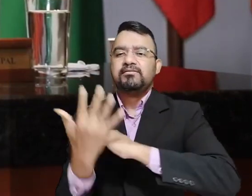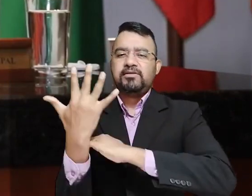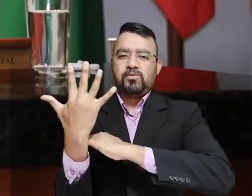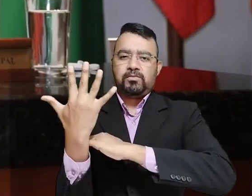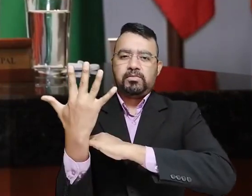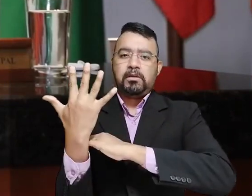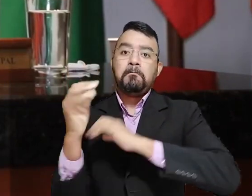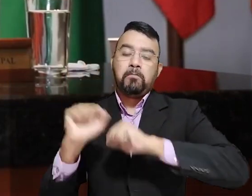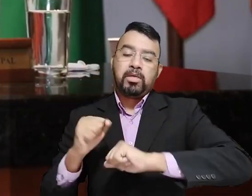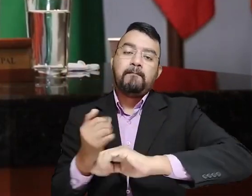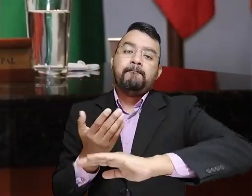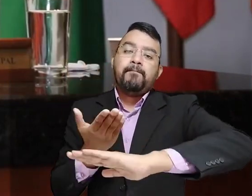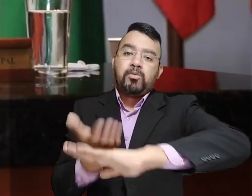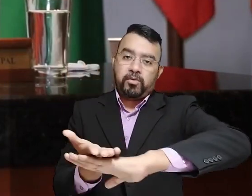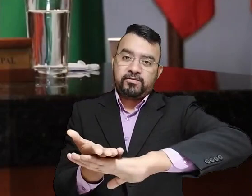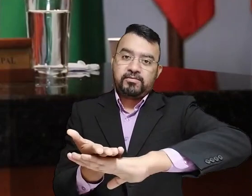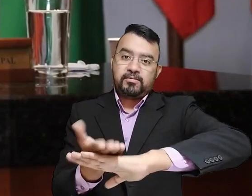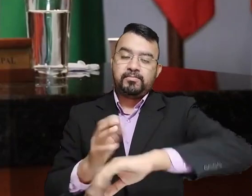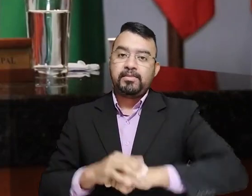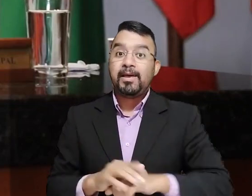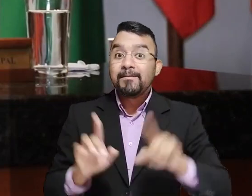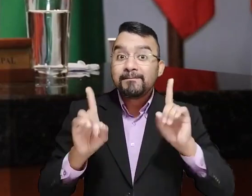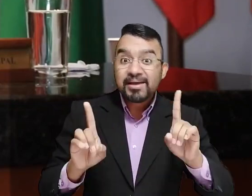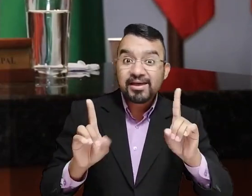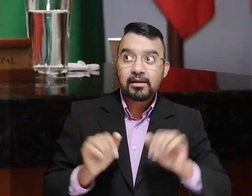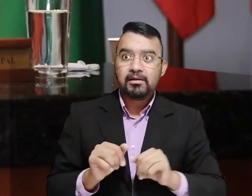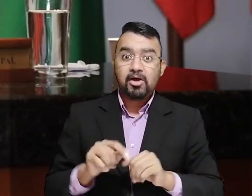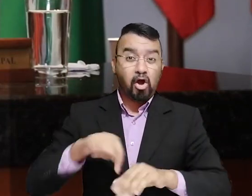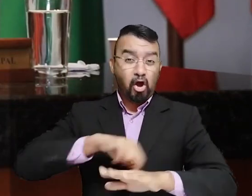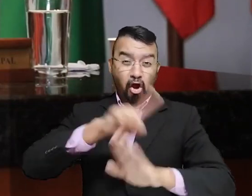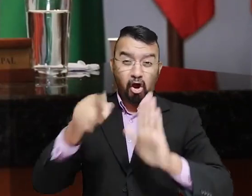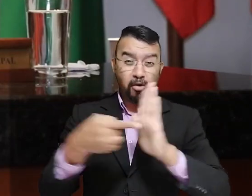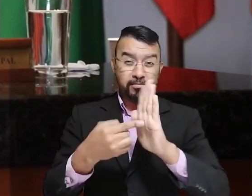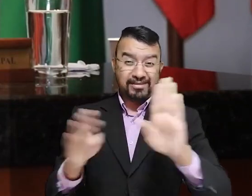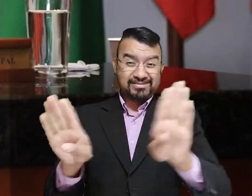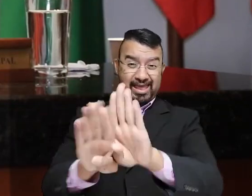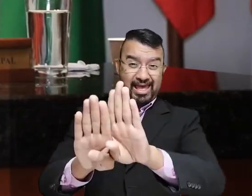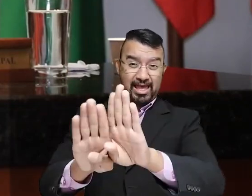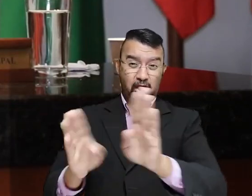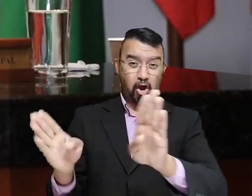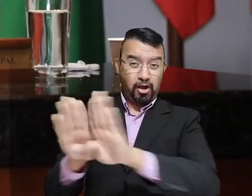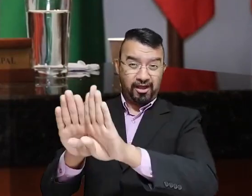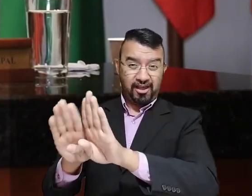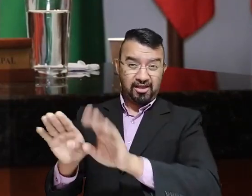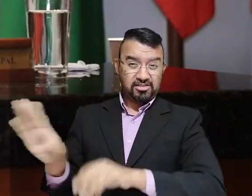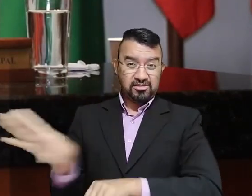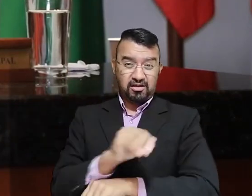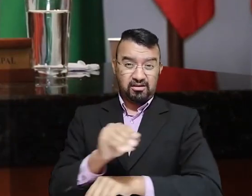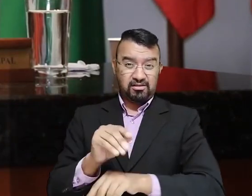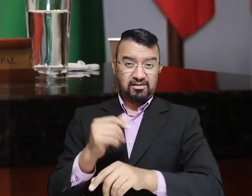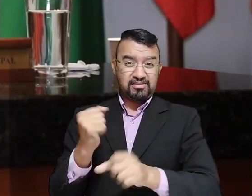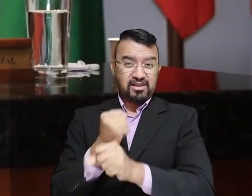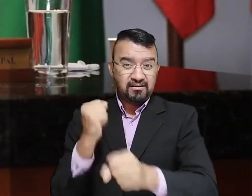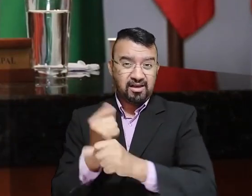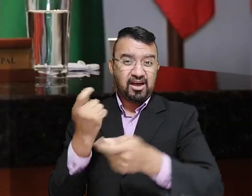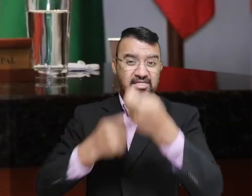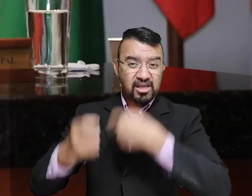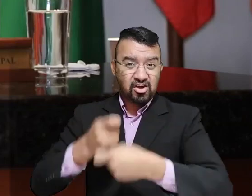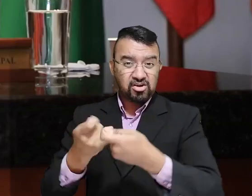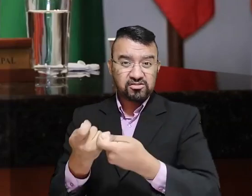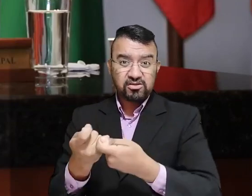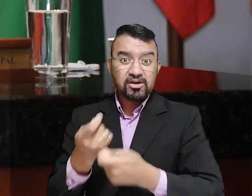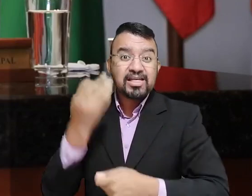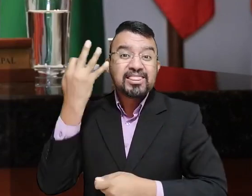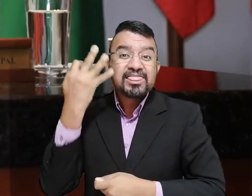la noche y las 5 de la mañana. Es la propuesta que hacemos de Envigado, pero no un cierre total al comercio